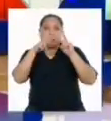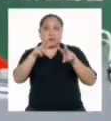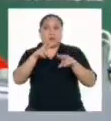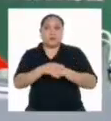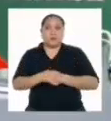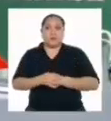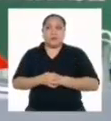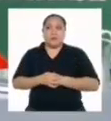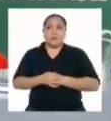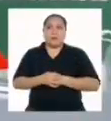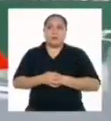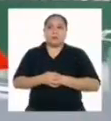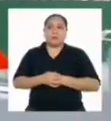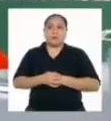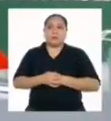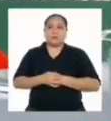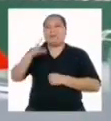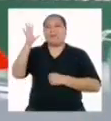aire.